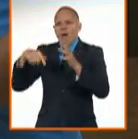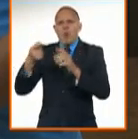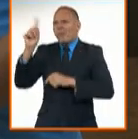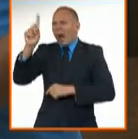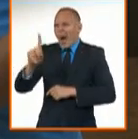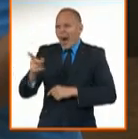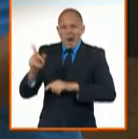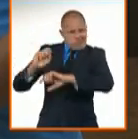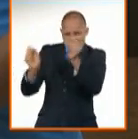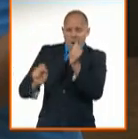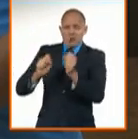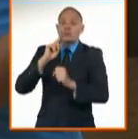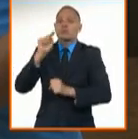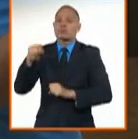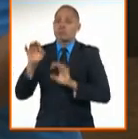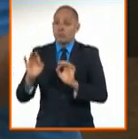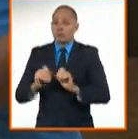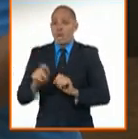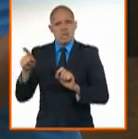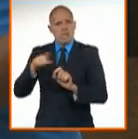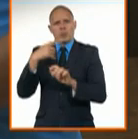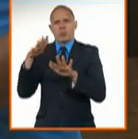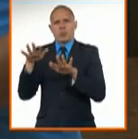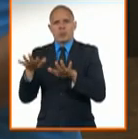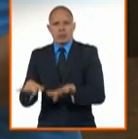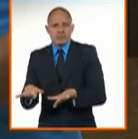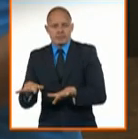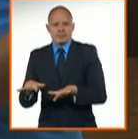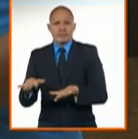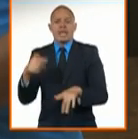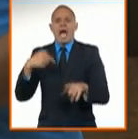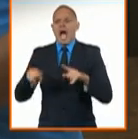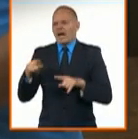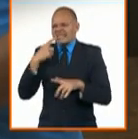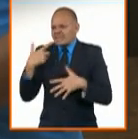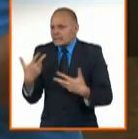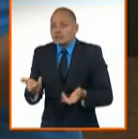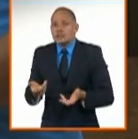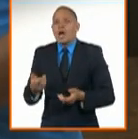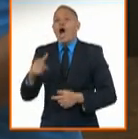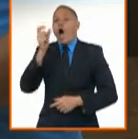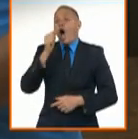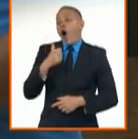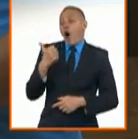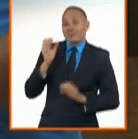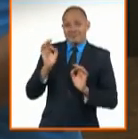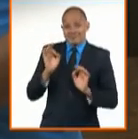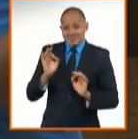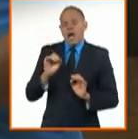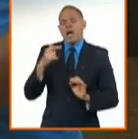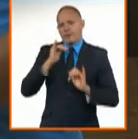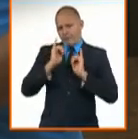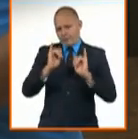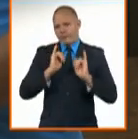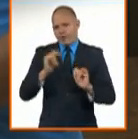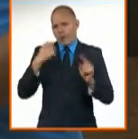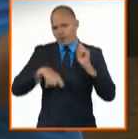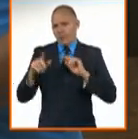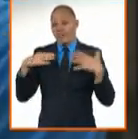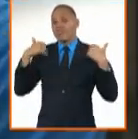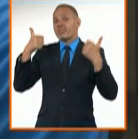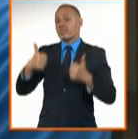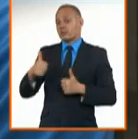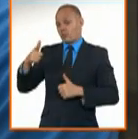electroenergético nacional para actualizarnos de su situación nos acompaña el ingeniero mix del palmero aguilar director de esta institución